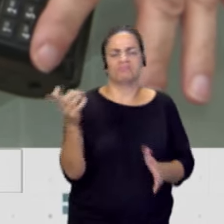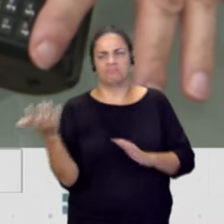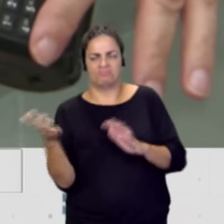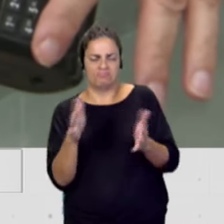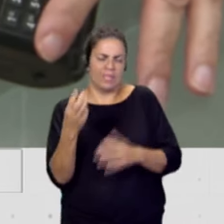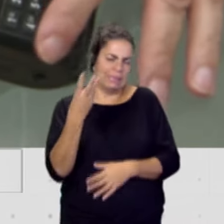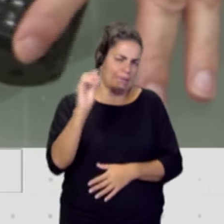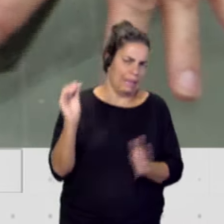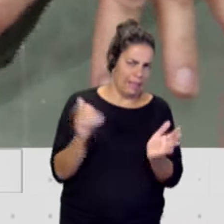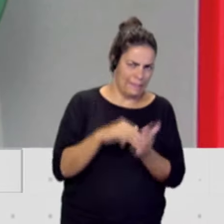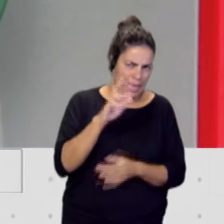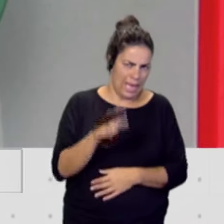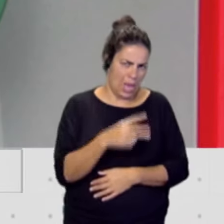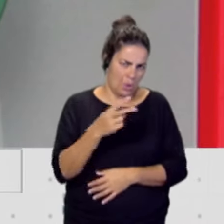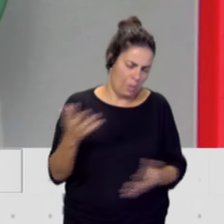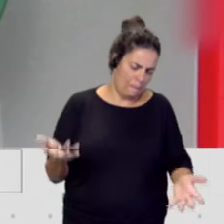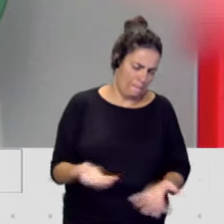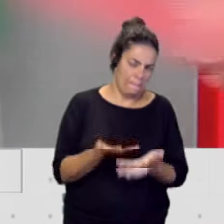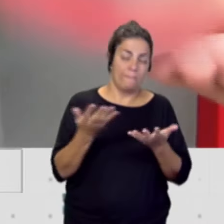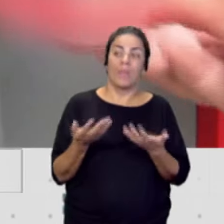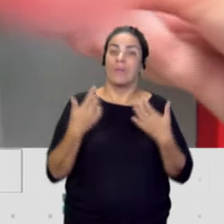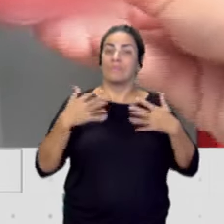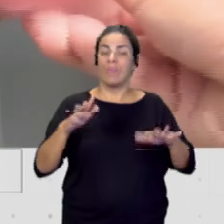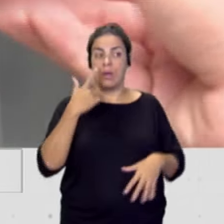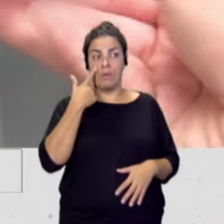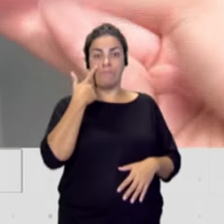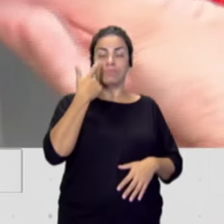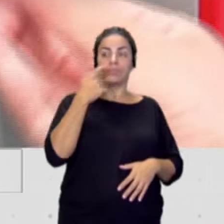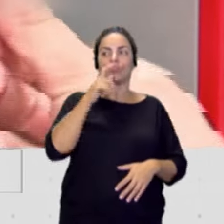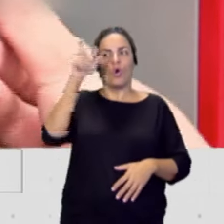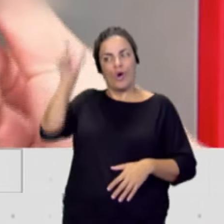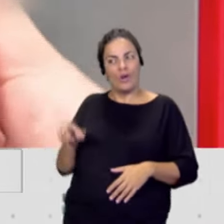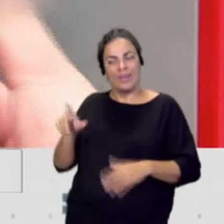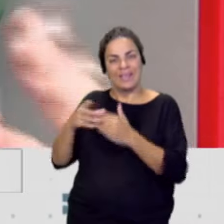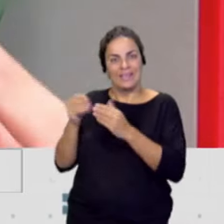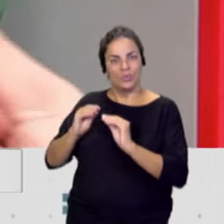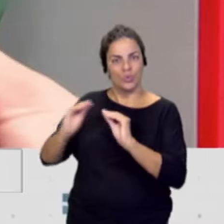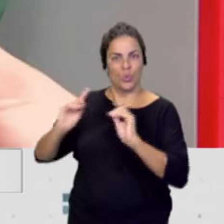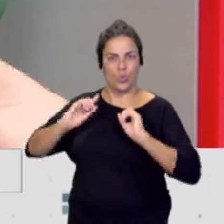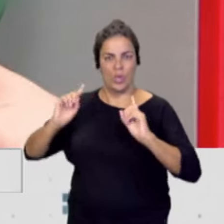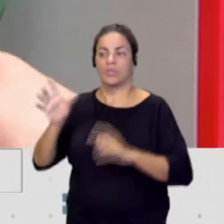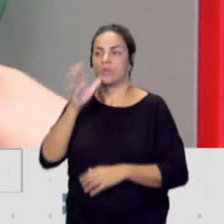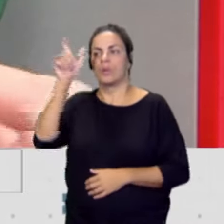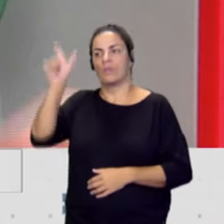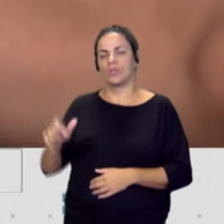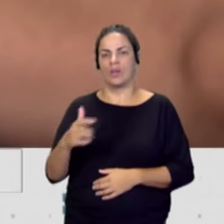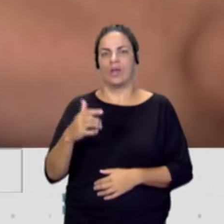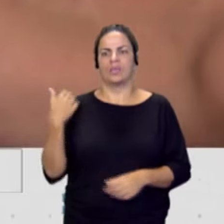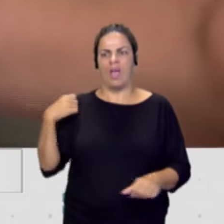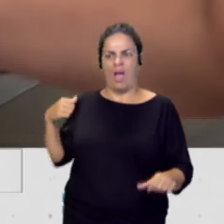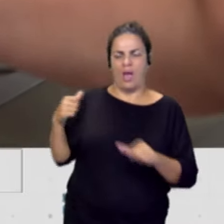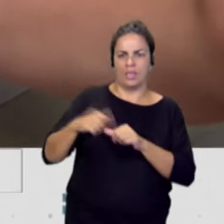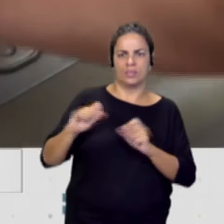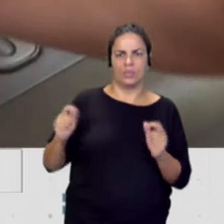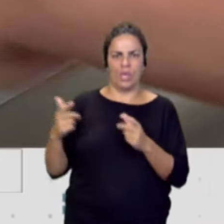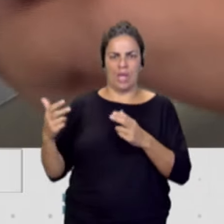euros. Lo que es llamativo es el caso peculiar del cliente, una persona que tiene más de 40 años cotizados a la Seguridad